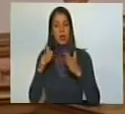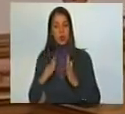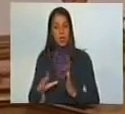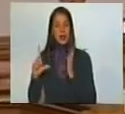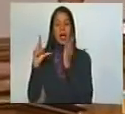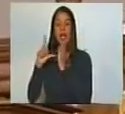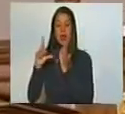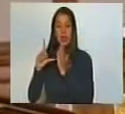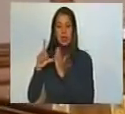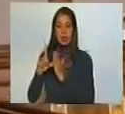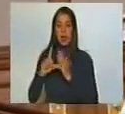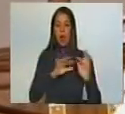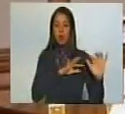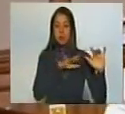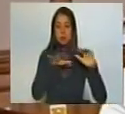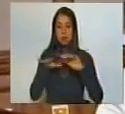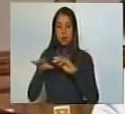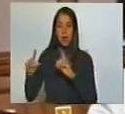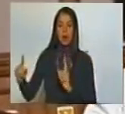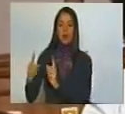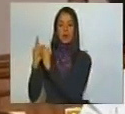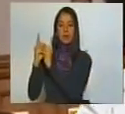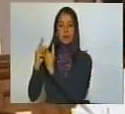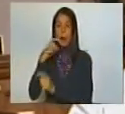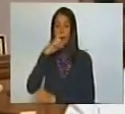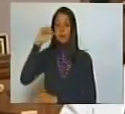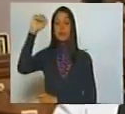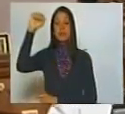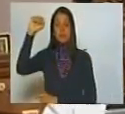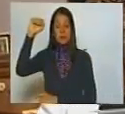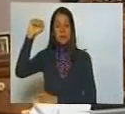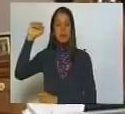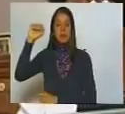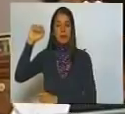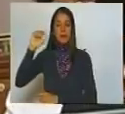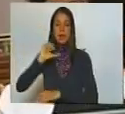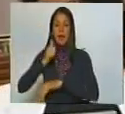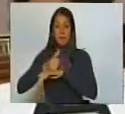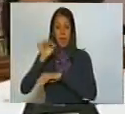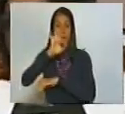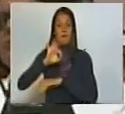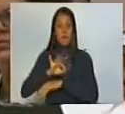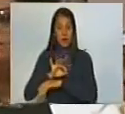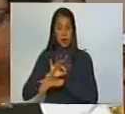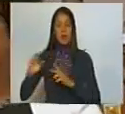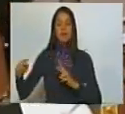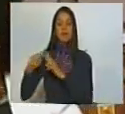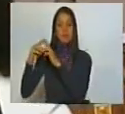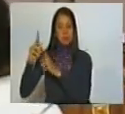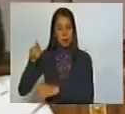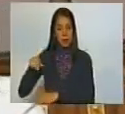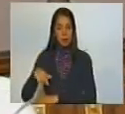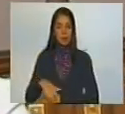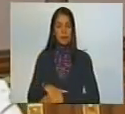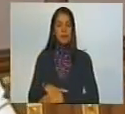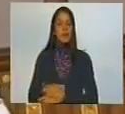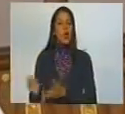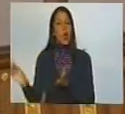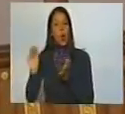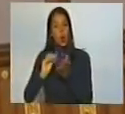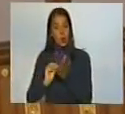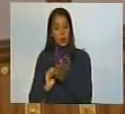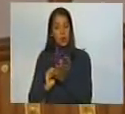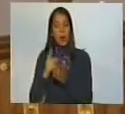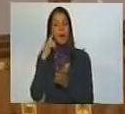educación media y la directiva electa de la Federación Venezolana de Estudiantes de Educación Media, donde una vez más